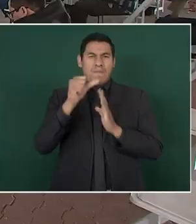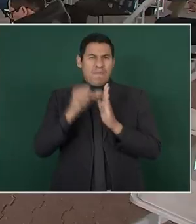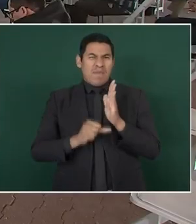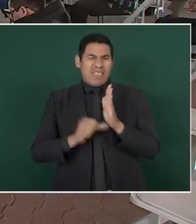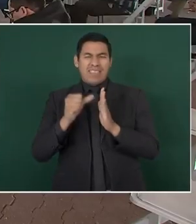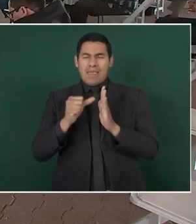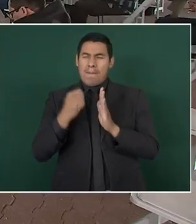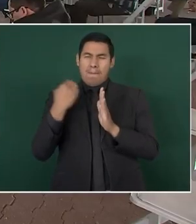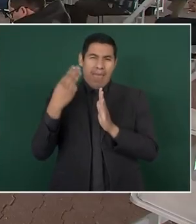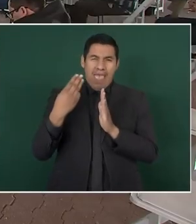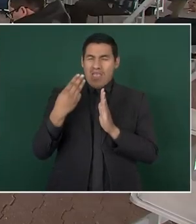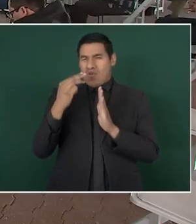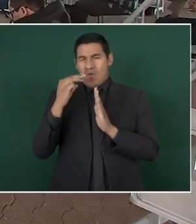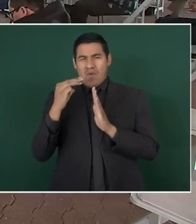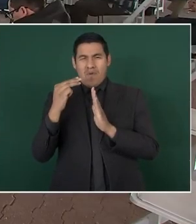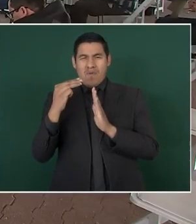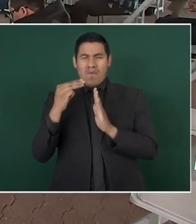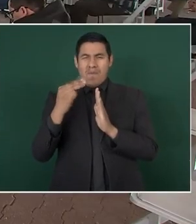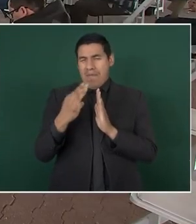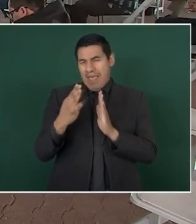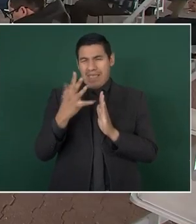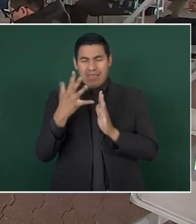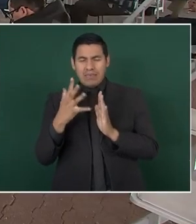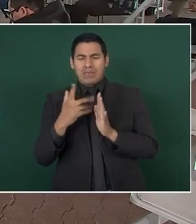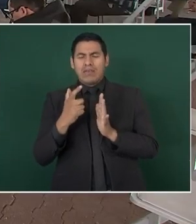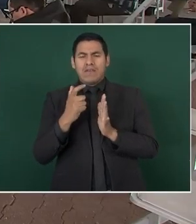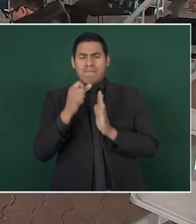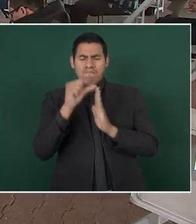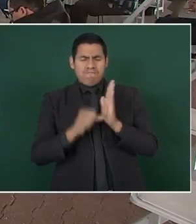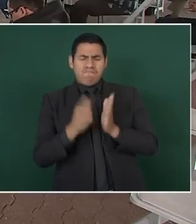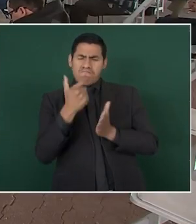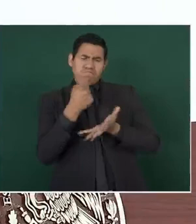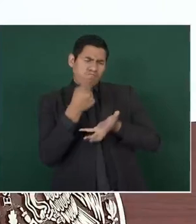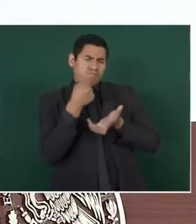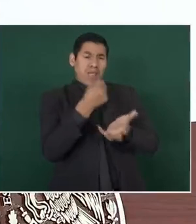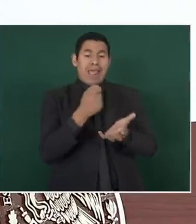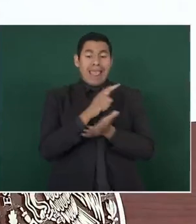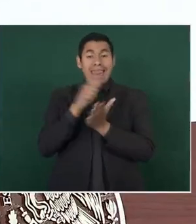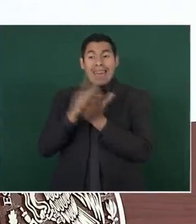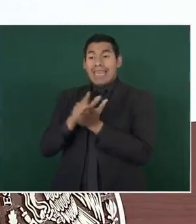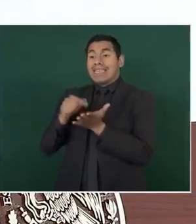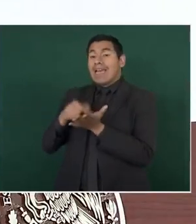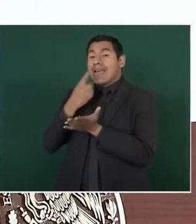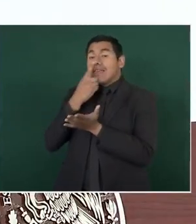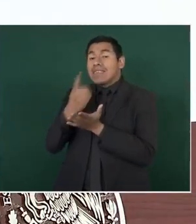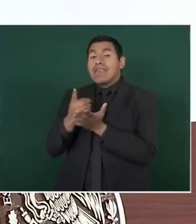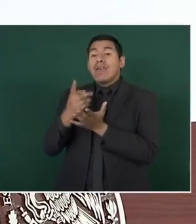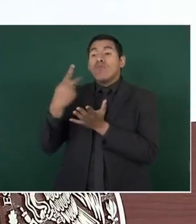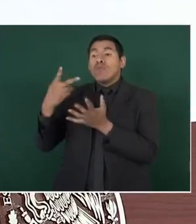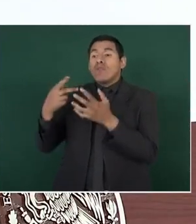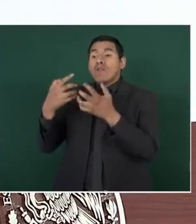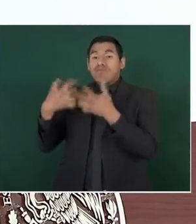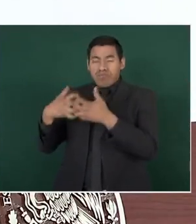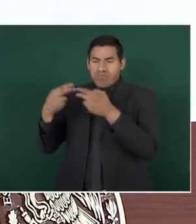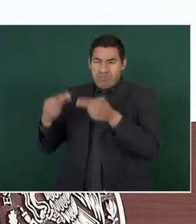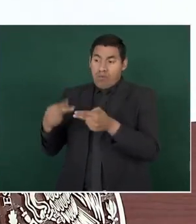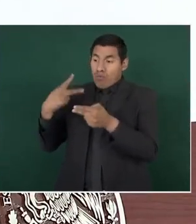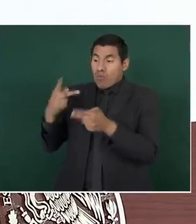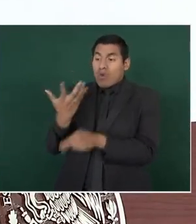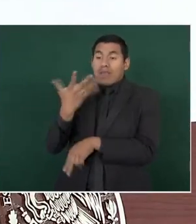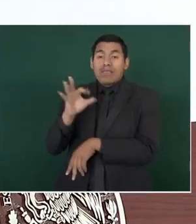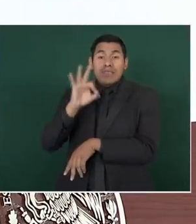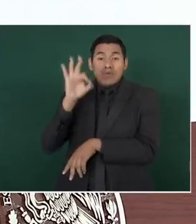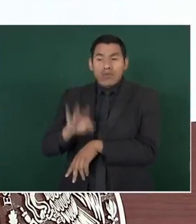nuestro país, aunque lo establece la Constitución, donde se tiene que repartir el 10% de las utilidades de